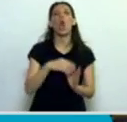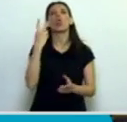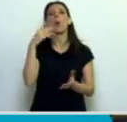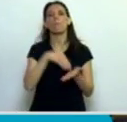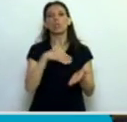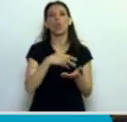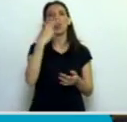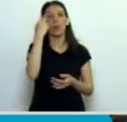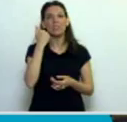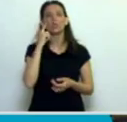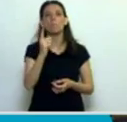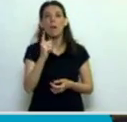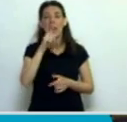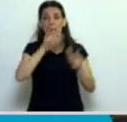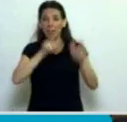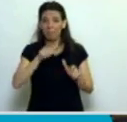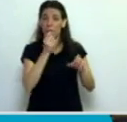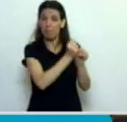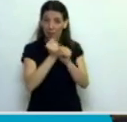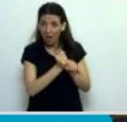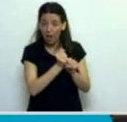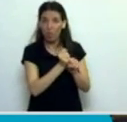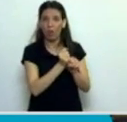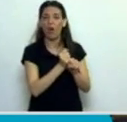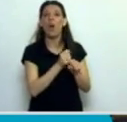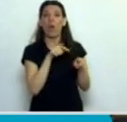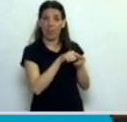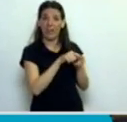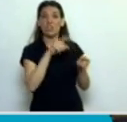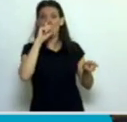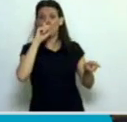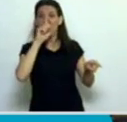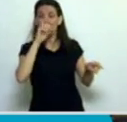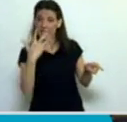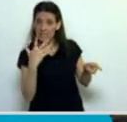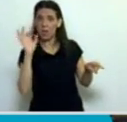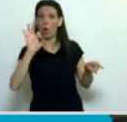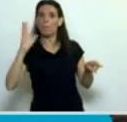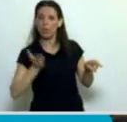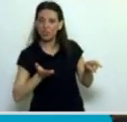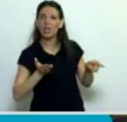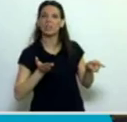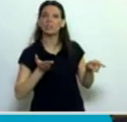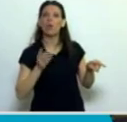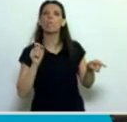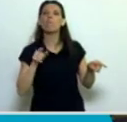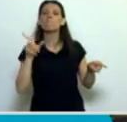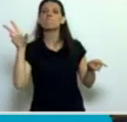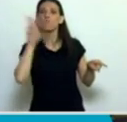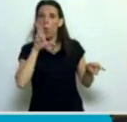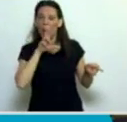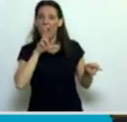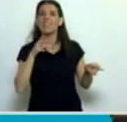2.900.000 nuevos trabajadores, de los cuales el 75% de ellos han sido mujeres. Un